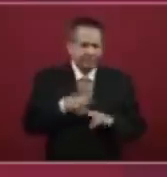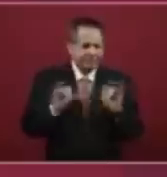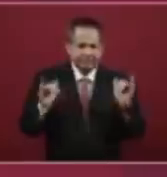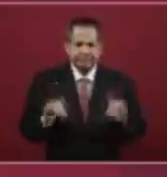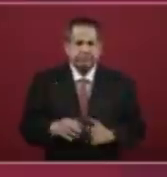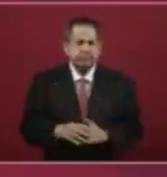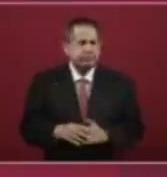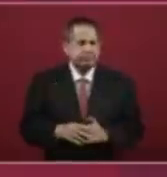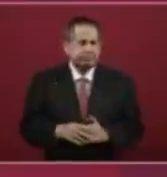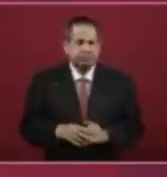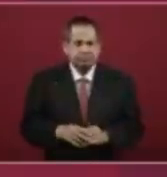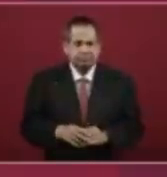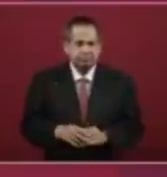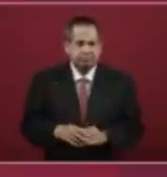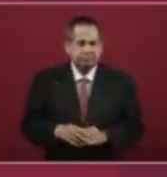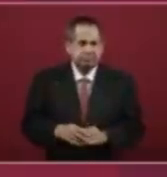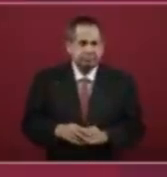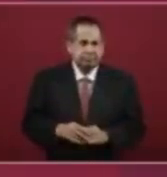aunque